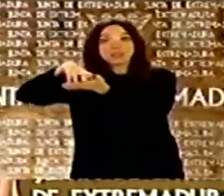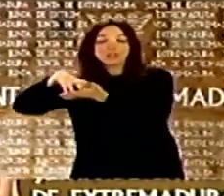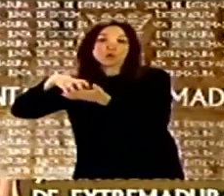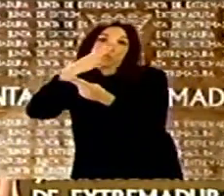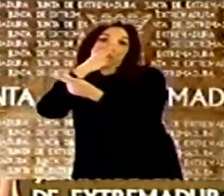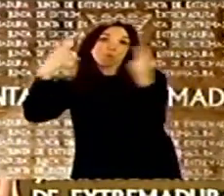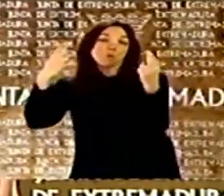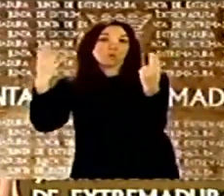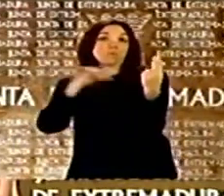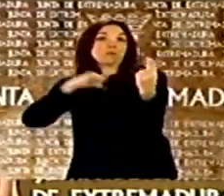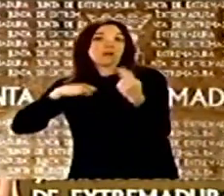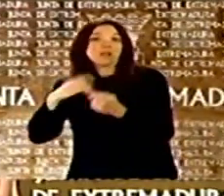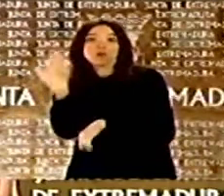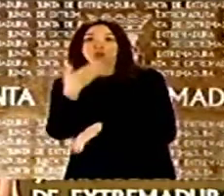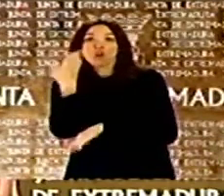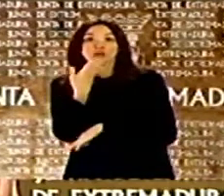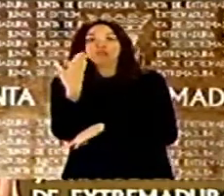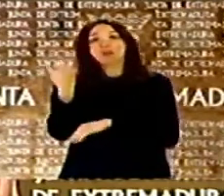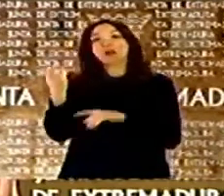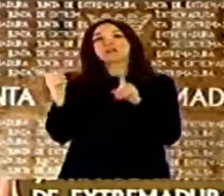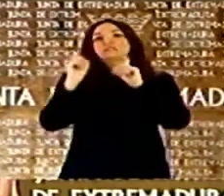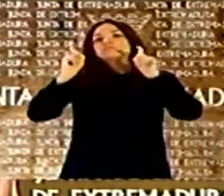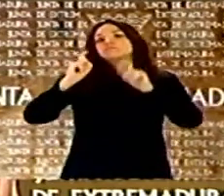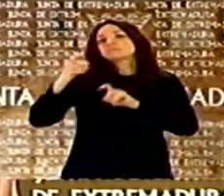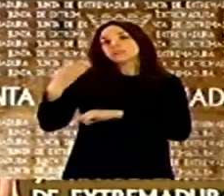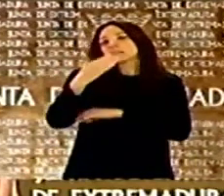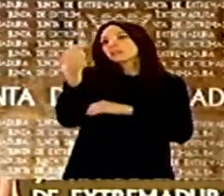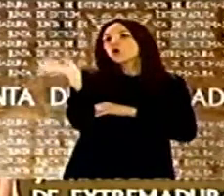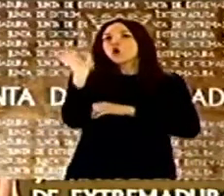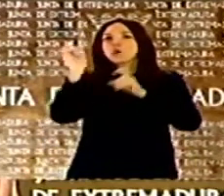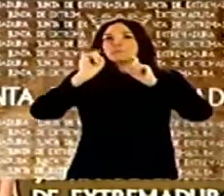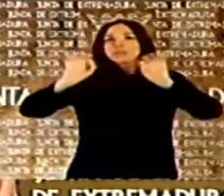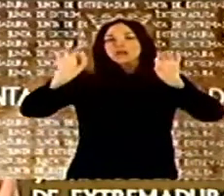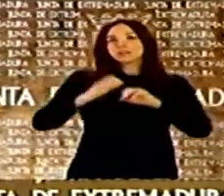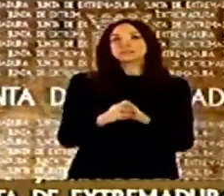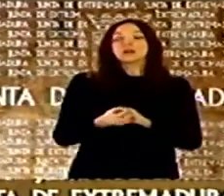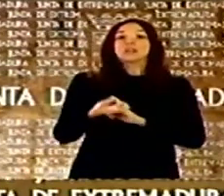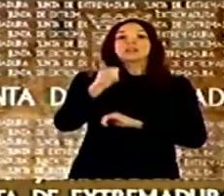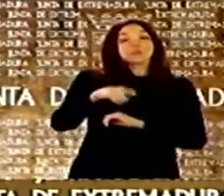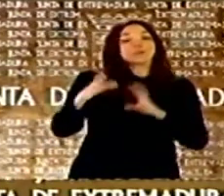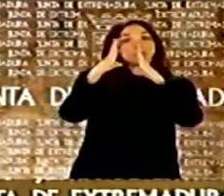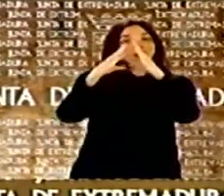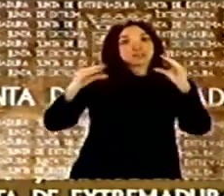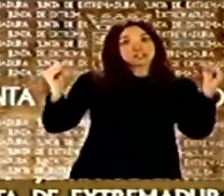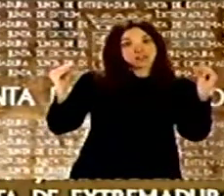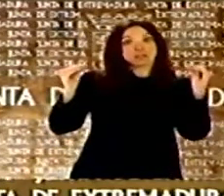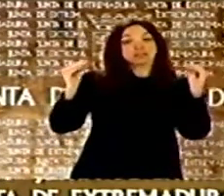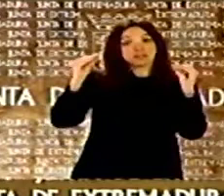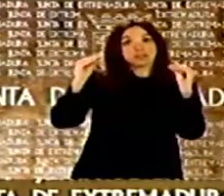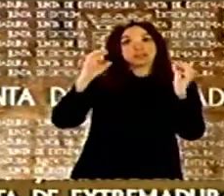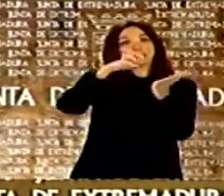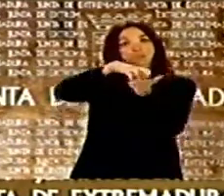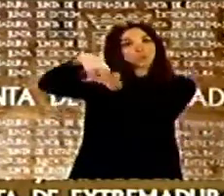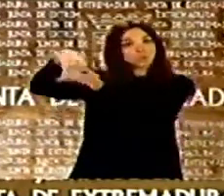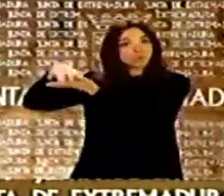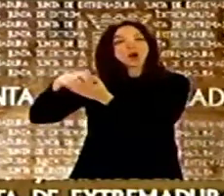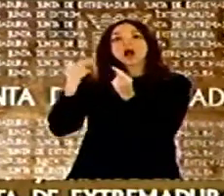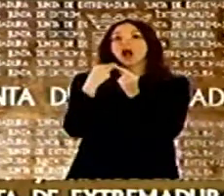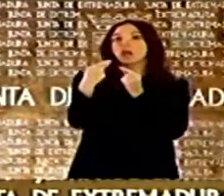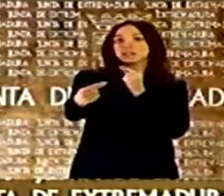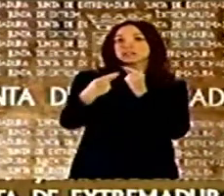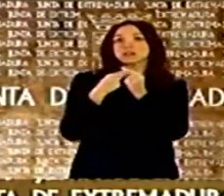preescolar, centros públicos o privados de enseñanza educativa, oficiales y centros de enseñanza no universitaria y universitaria, la distancia tendrá que